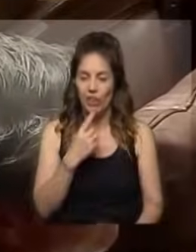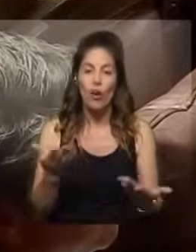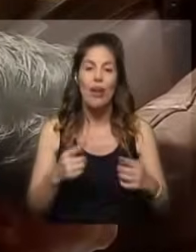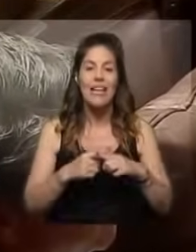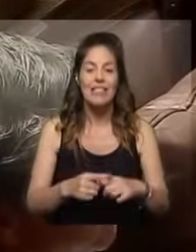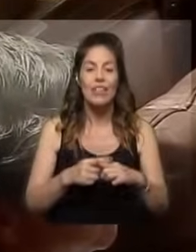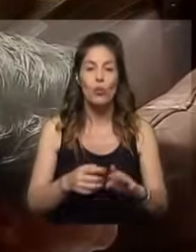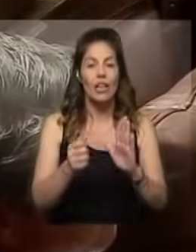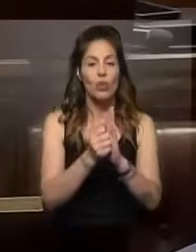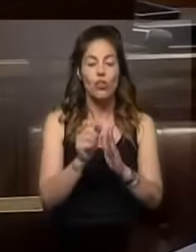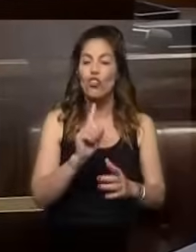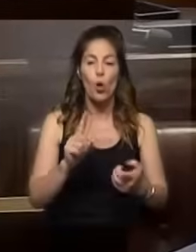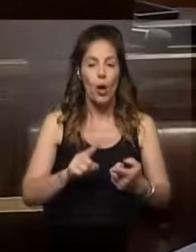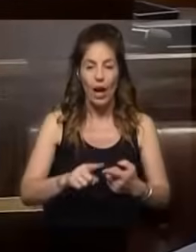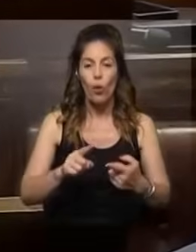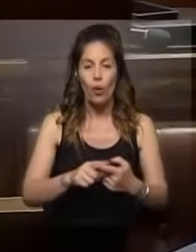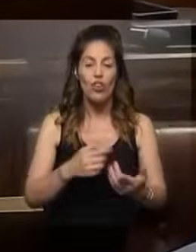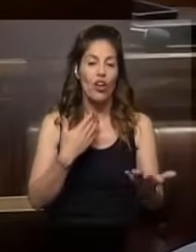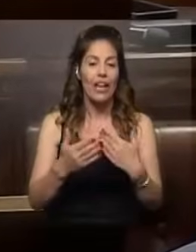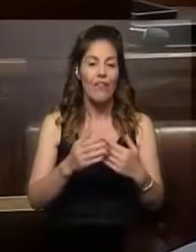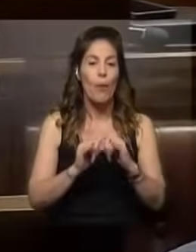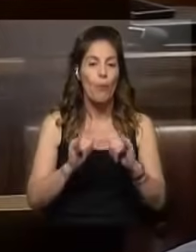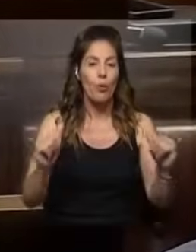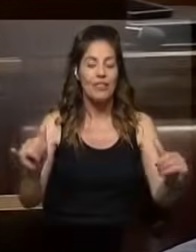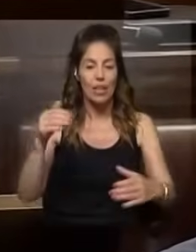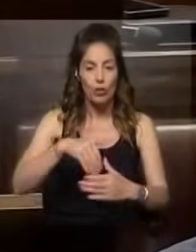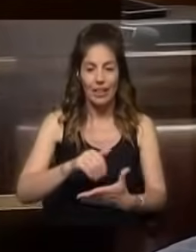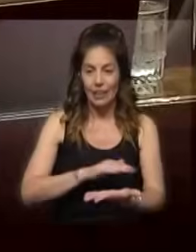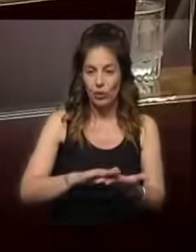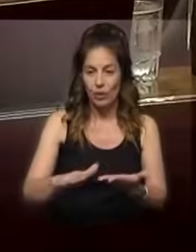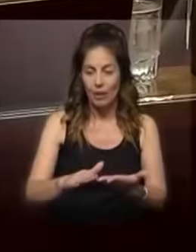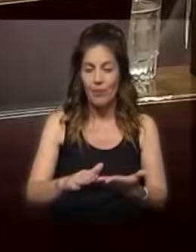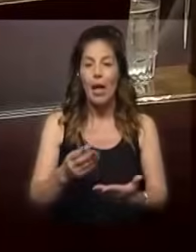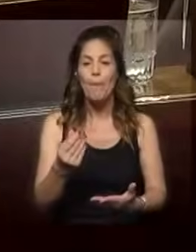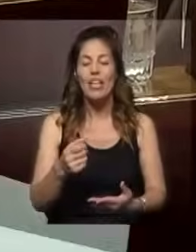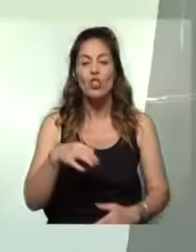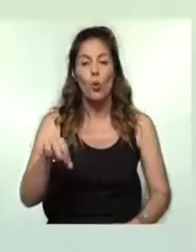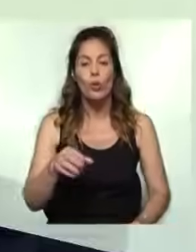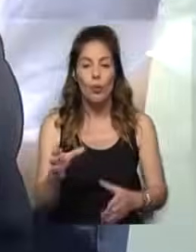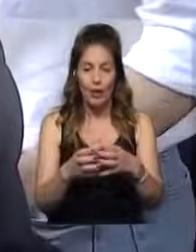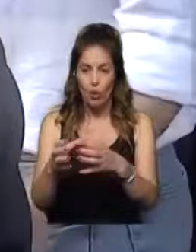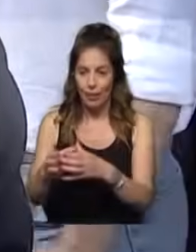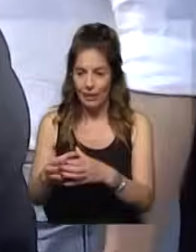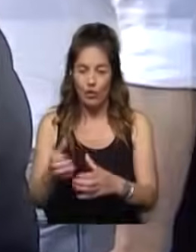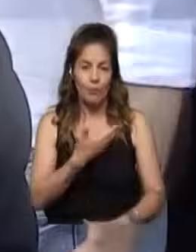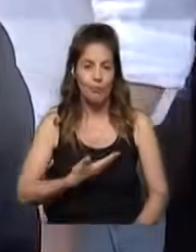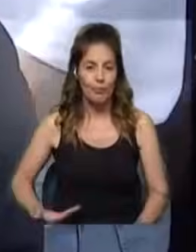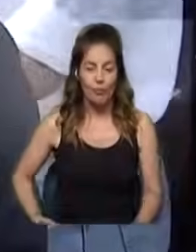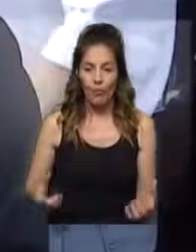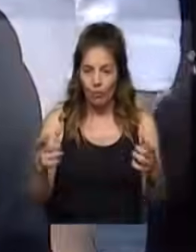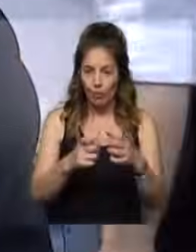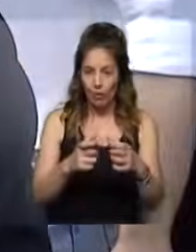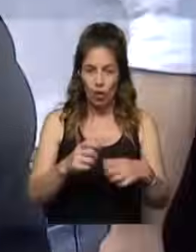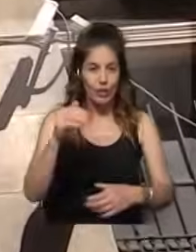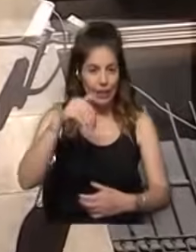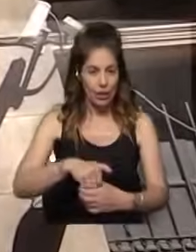los artículos en los que no hay consenso que refieren a la publicidad electoral gratuita y la tarifa única para los partidos el presidente de la corte electoral Wilfredo